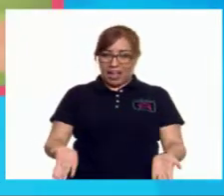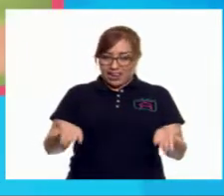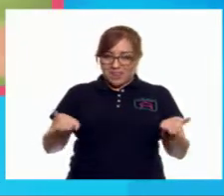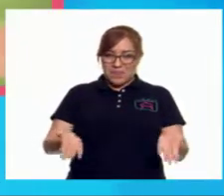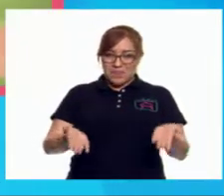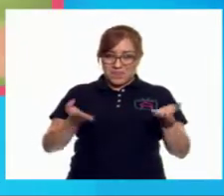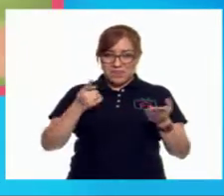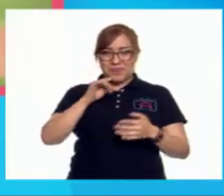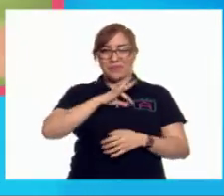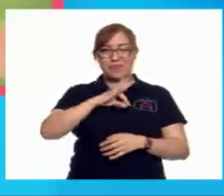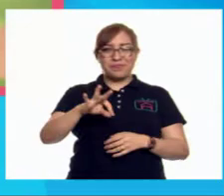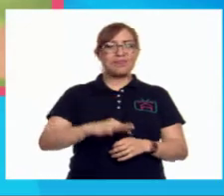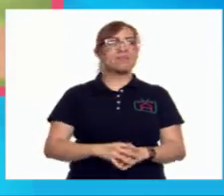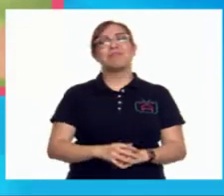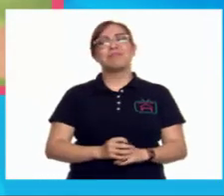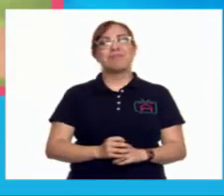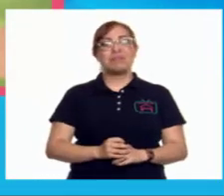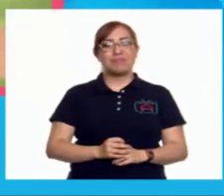seguir ejercitando la derecha.